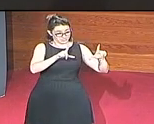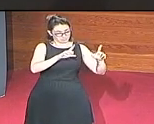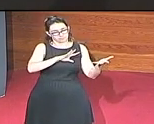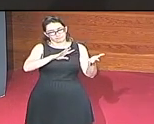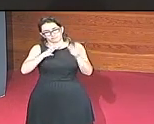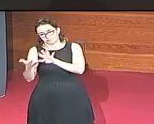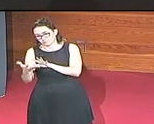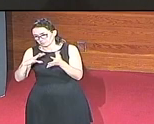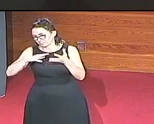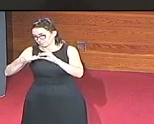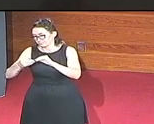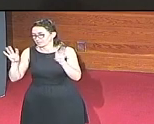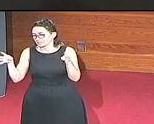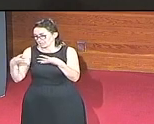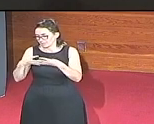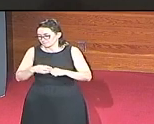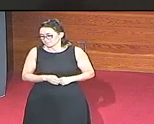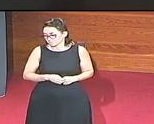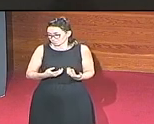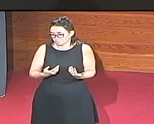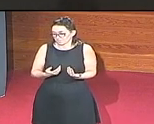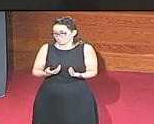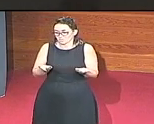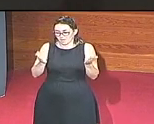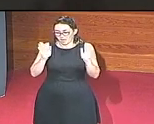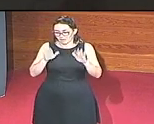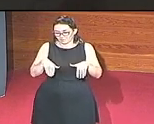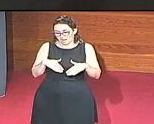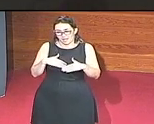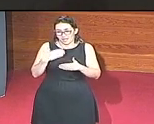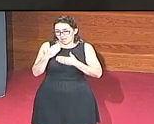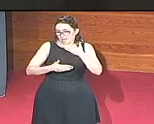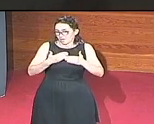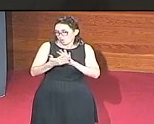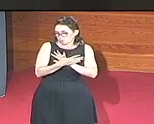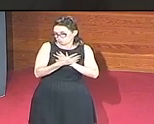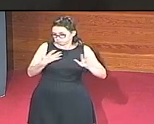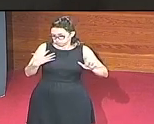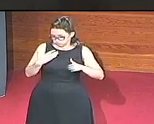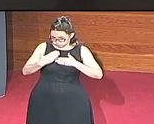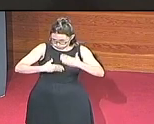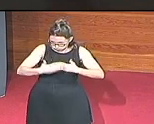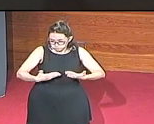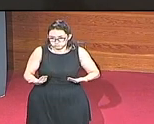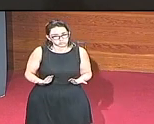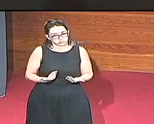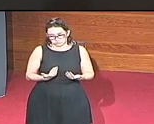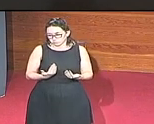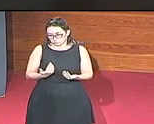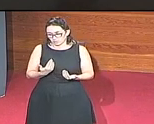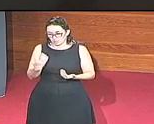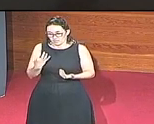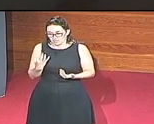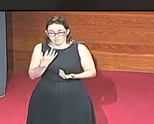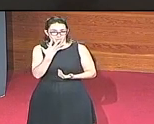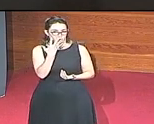internet entonces al final es un proceso muy rápido y tienes que ir un gráfico para hacer todo esto en cinco